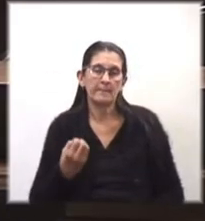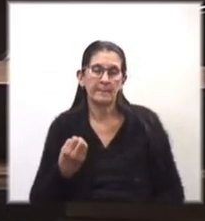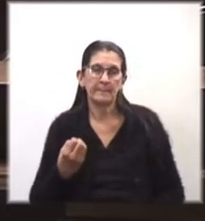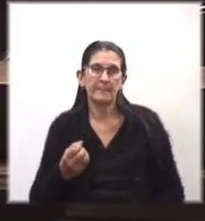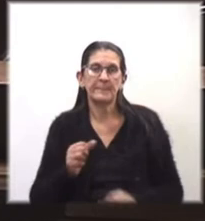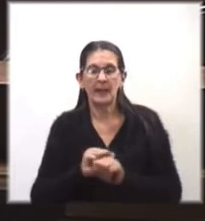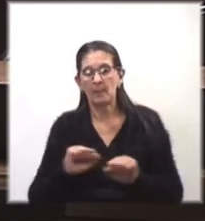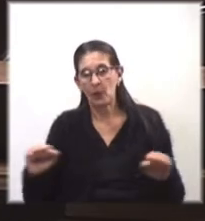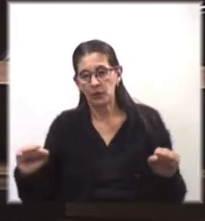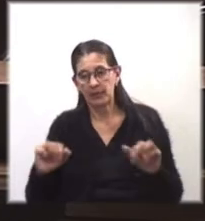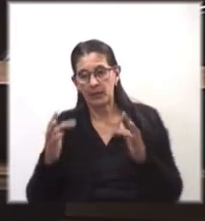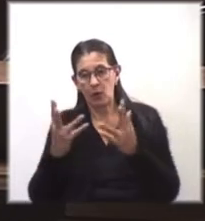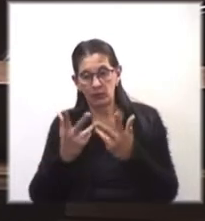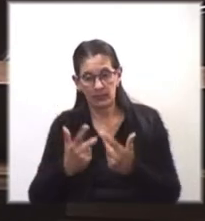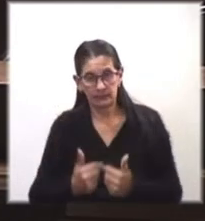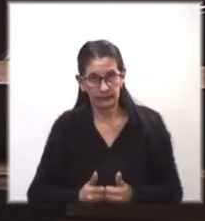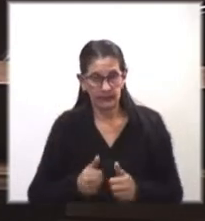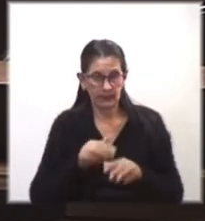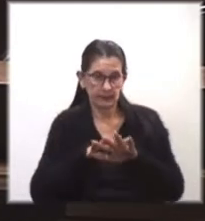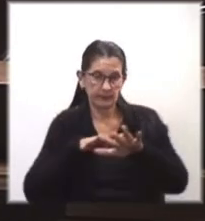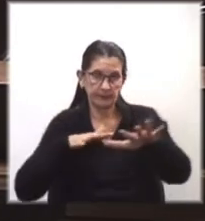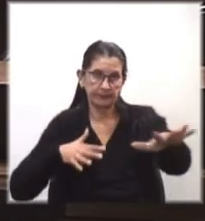para la realización del acto que